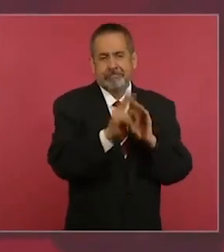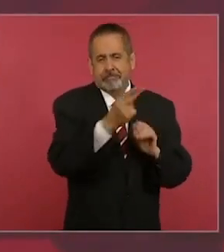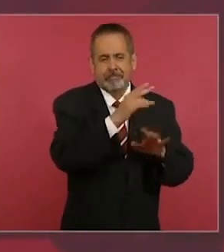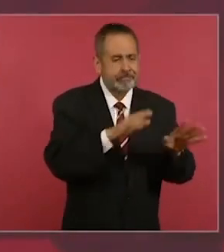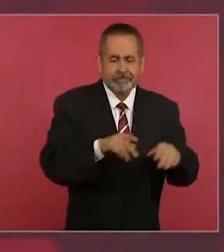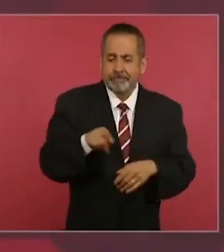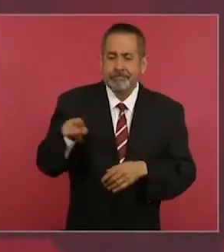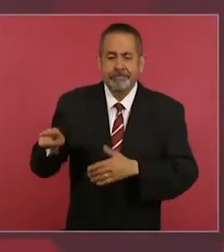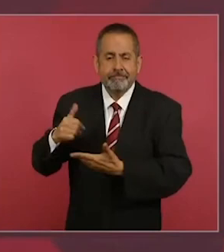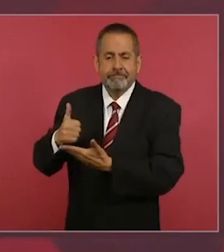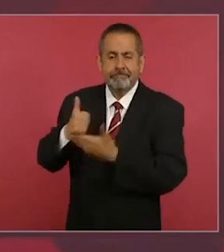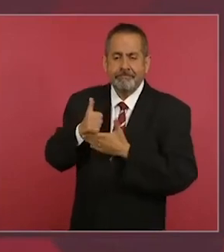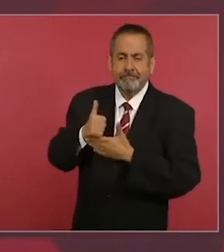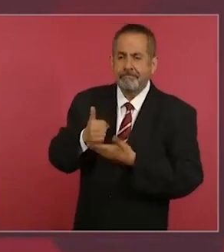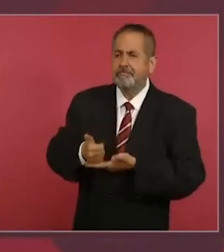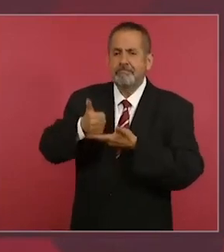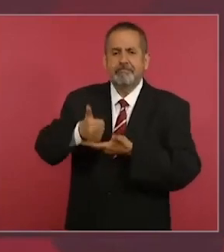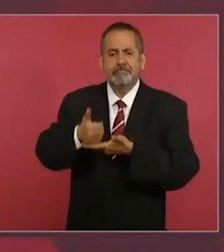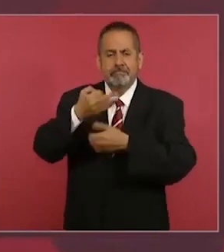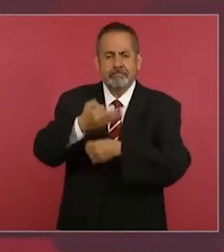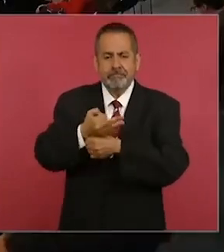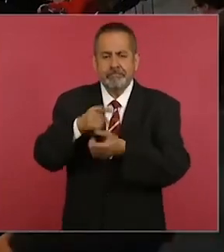Estuvo en la ayudantía.